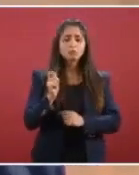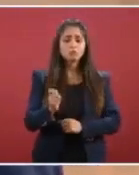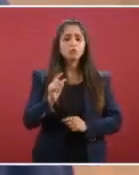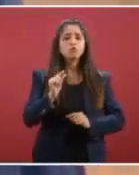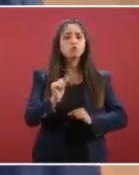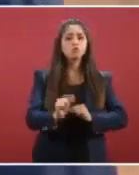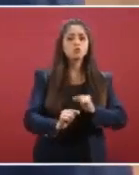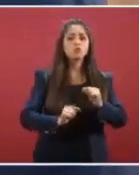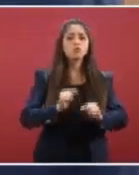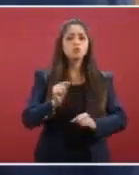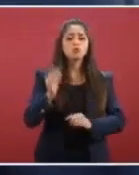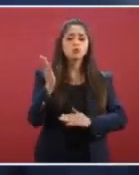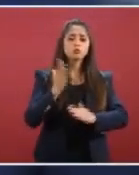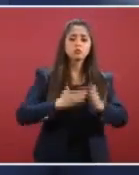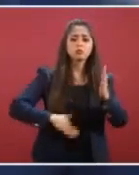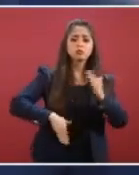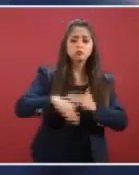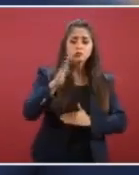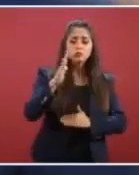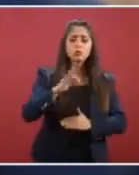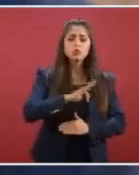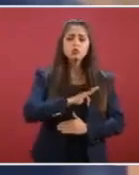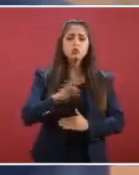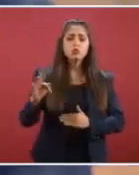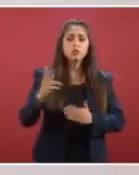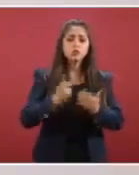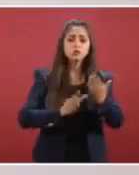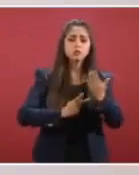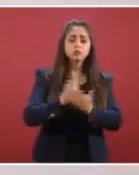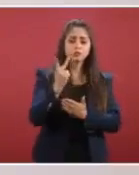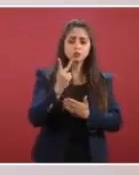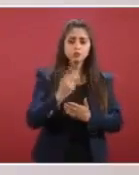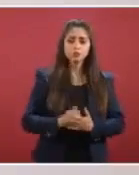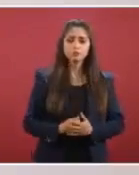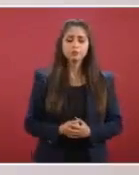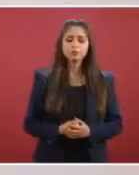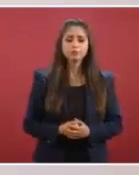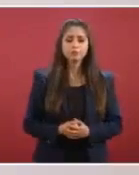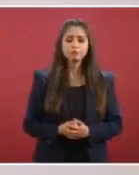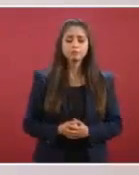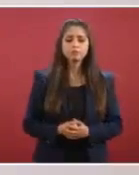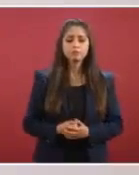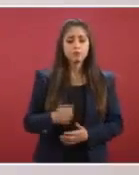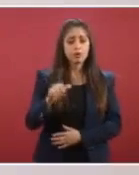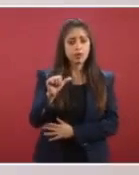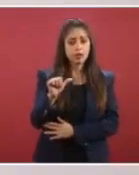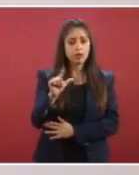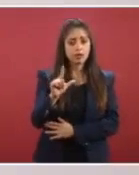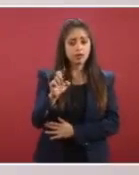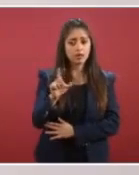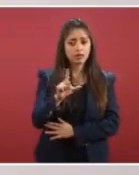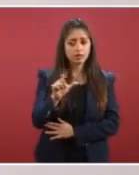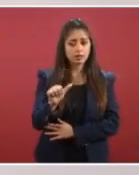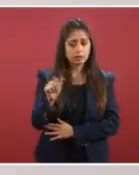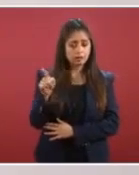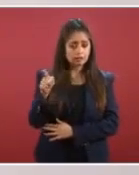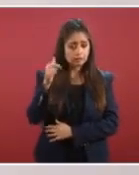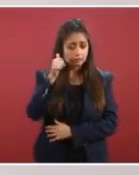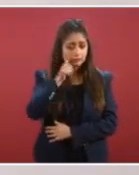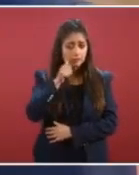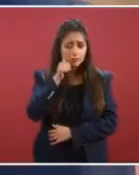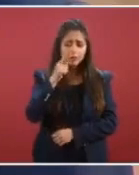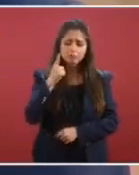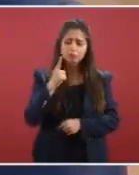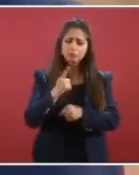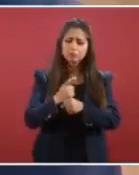sobresalir, puedan triunfar. Y Alexa hablaba en primer lugar